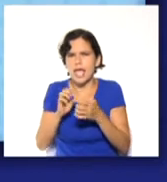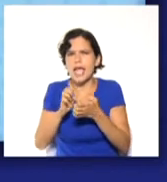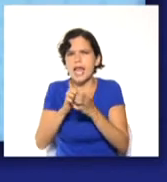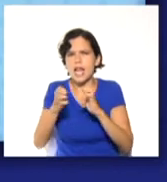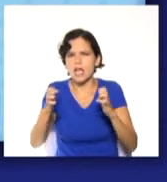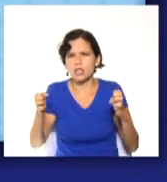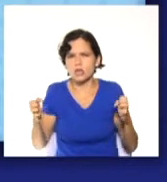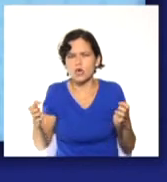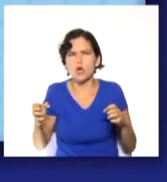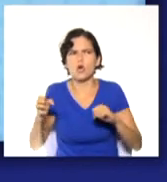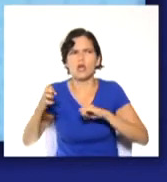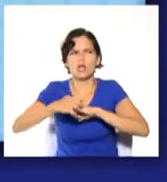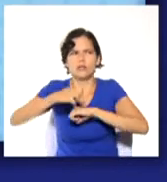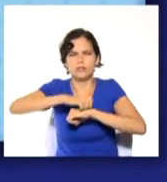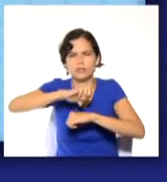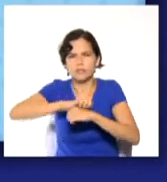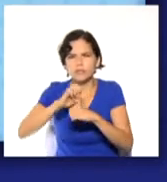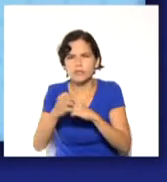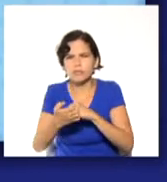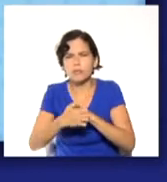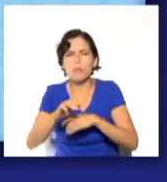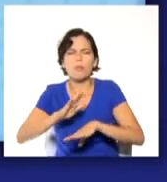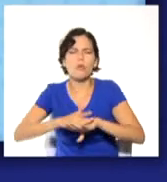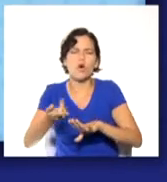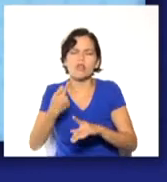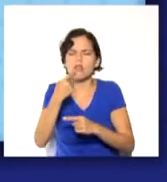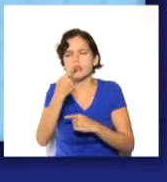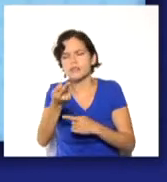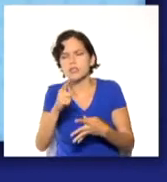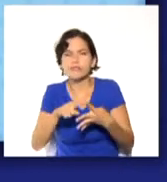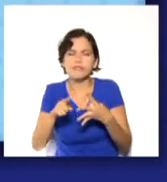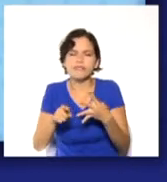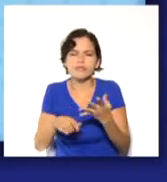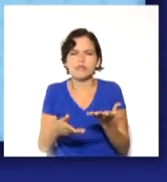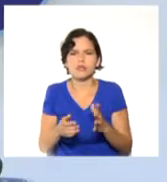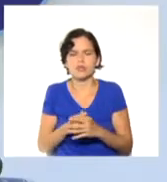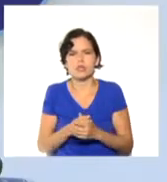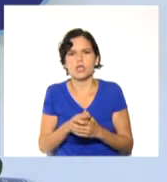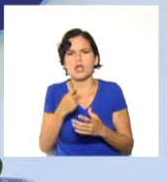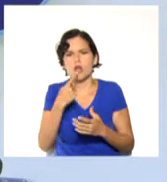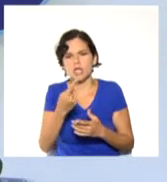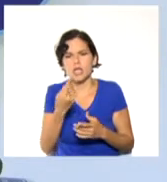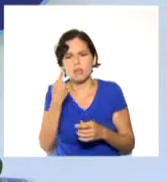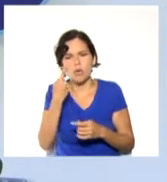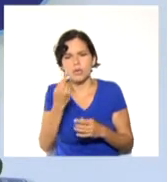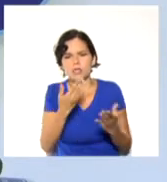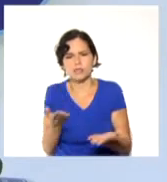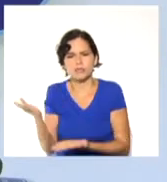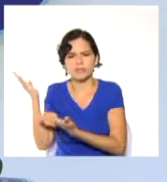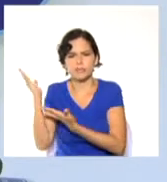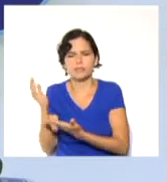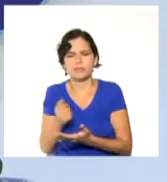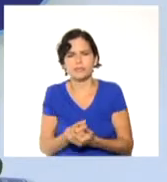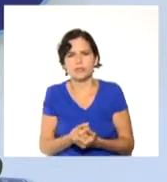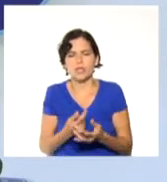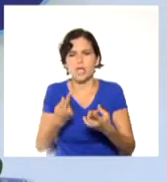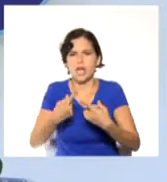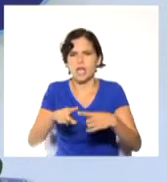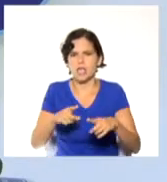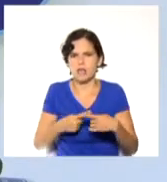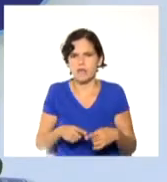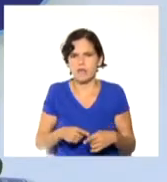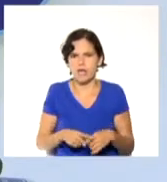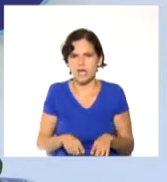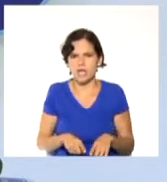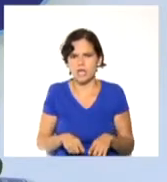el protón, por mencionar algunos otros, que estamos viendo en pantalla, en las diferentes láminas